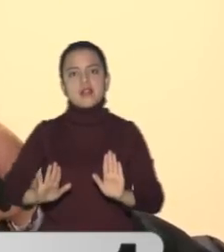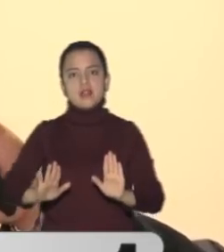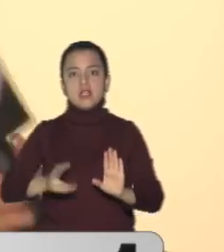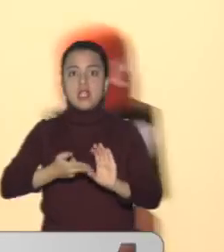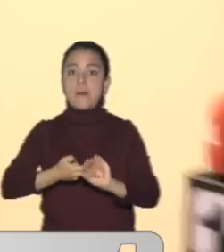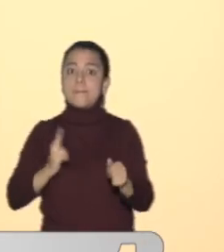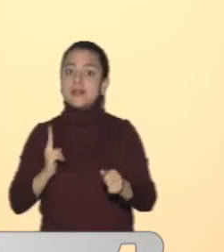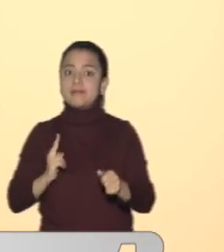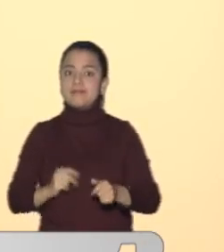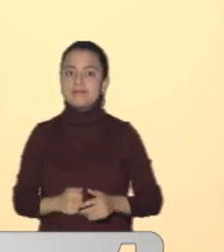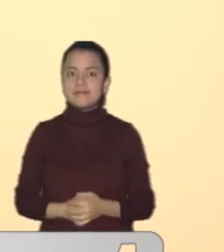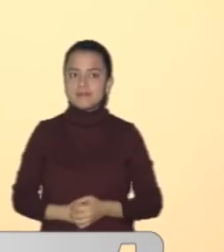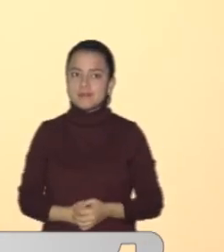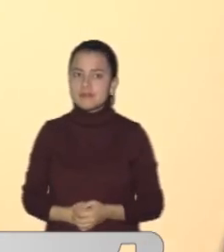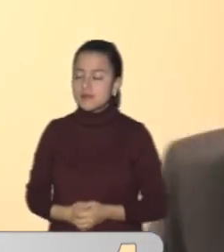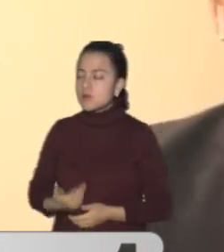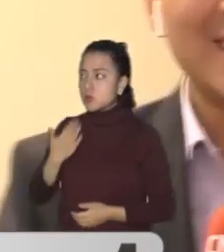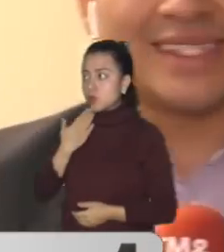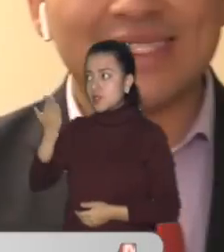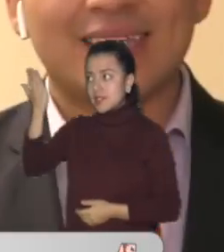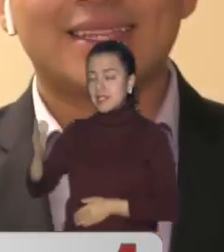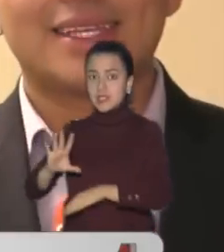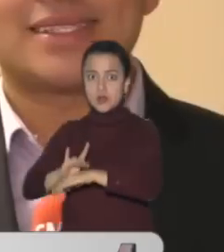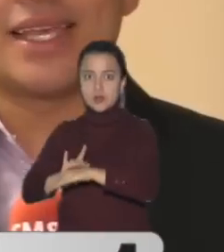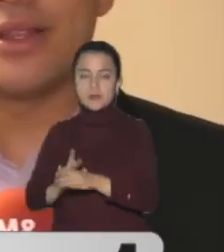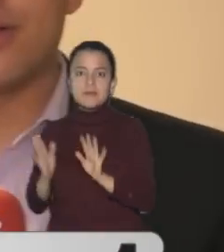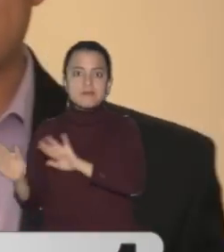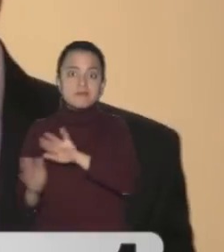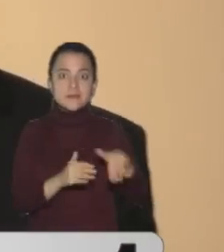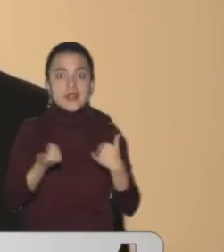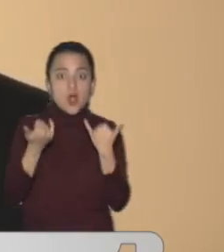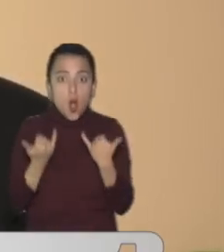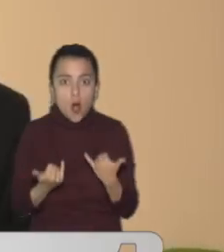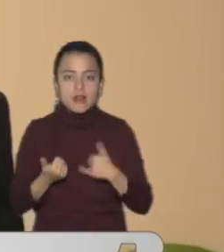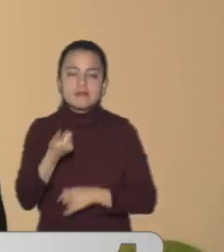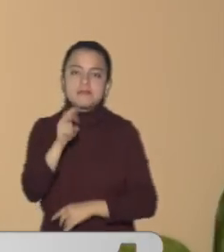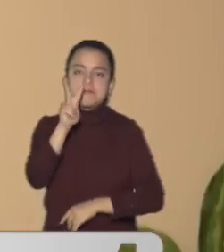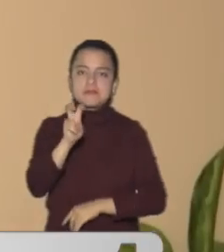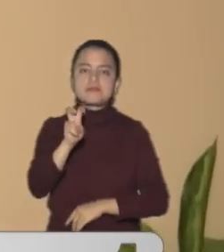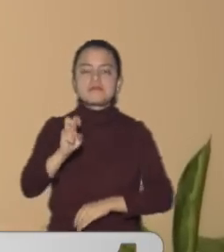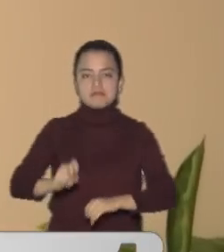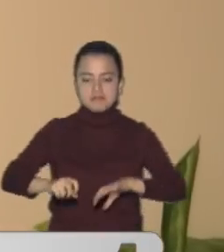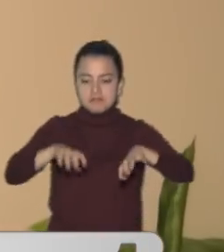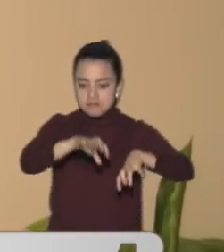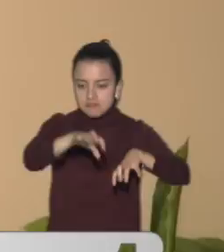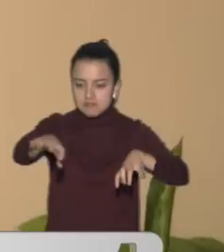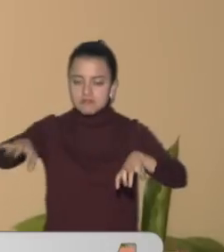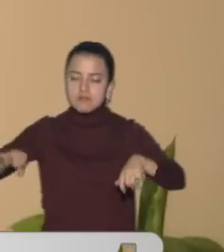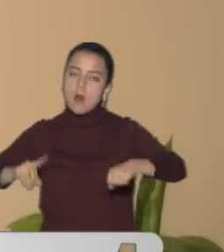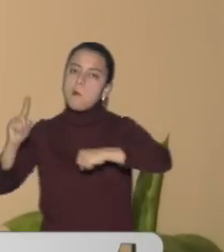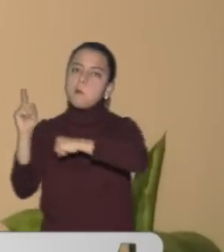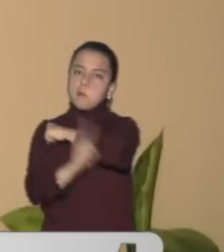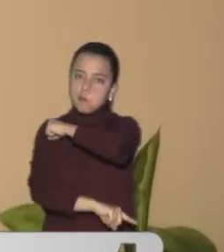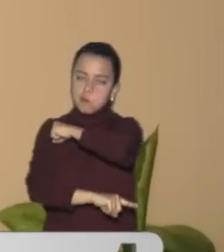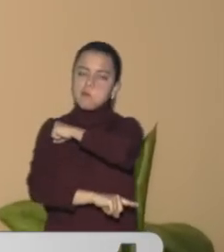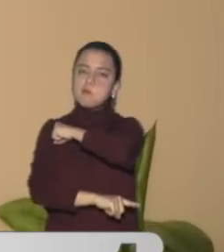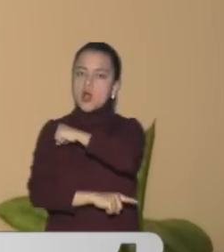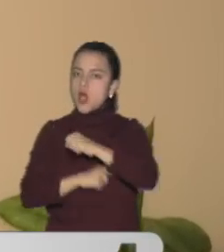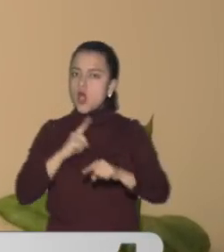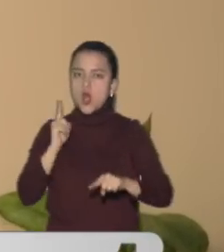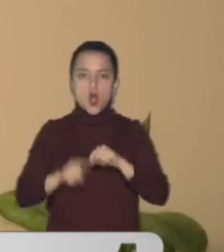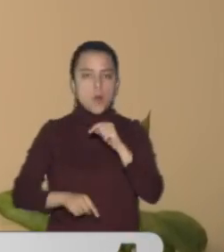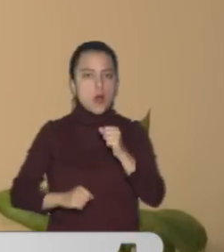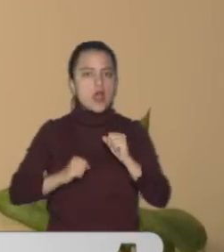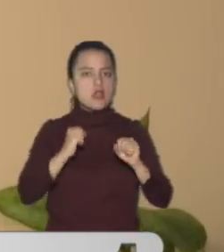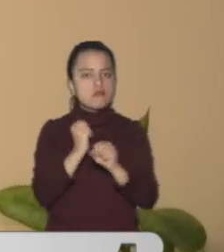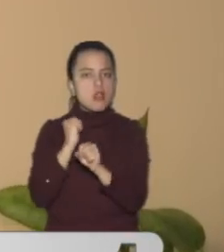de enseñanza. Muchas gracias, doctor. Pues son 17 centros de enseñanza automovilística los sancionados, los que ya no pueden operar